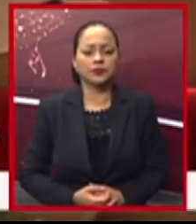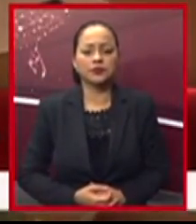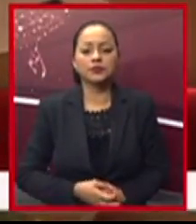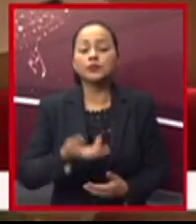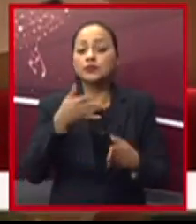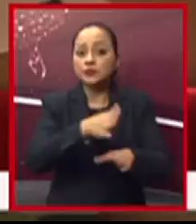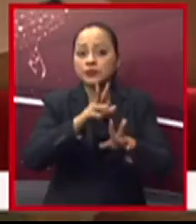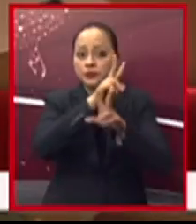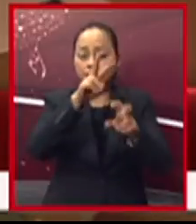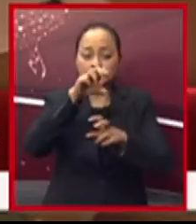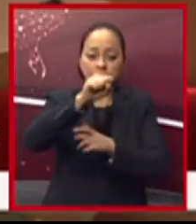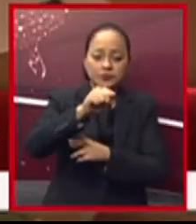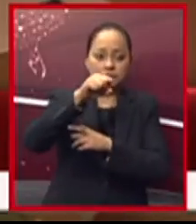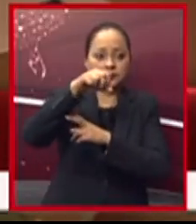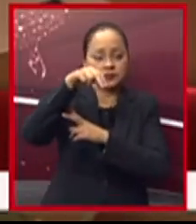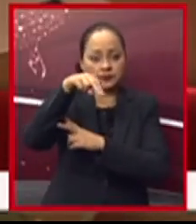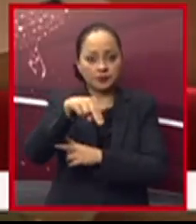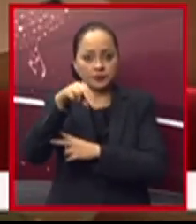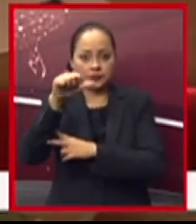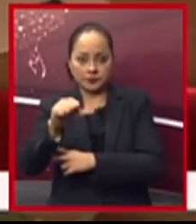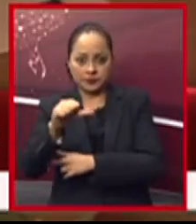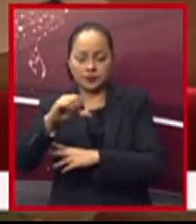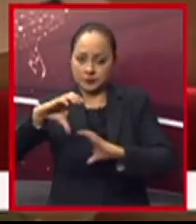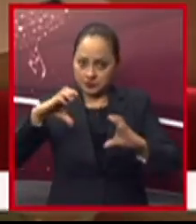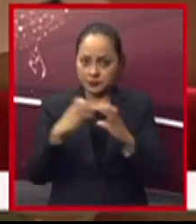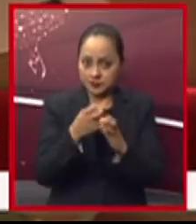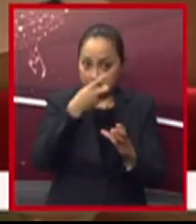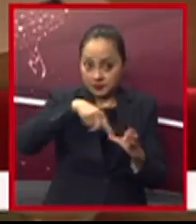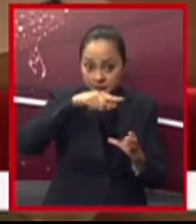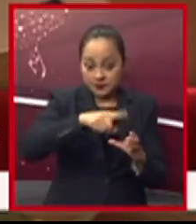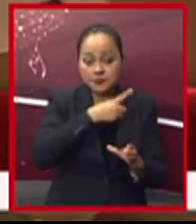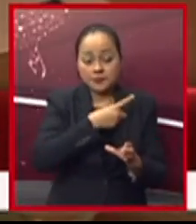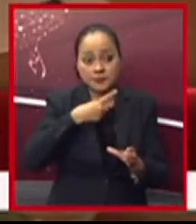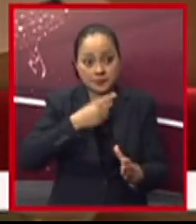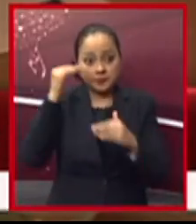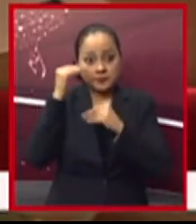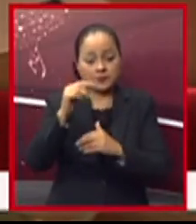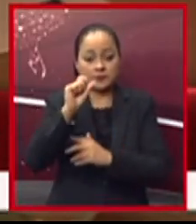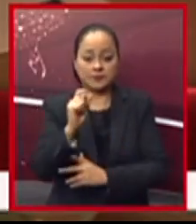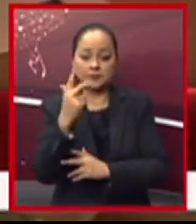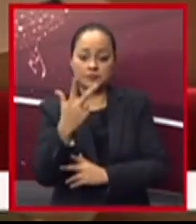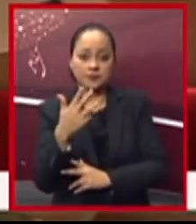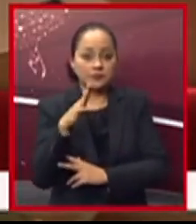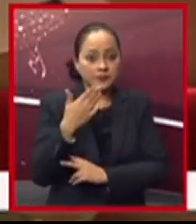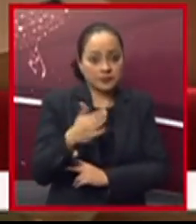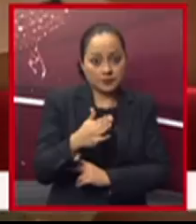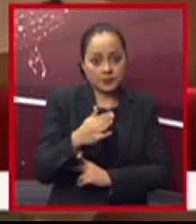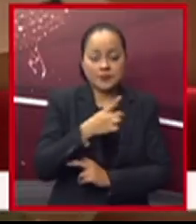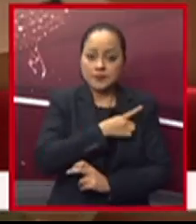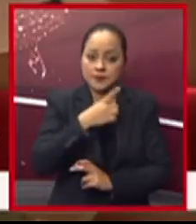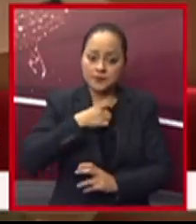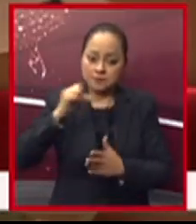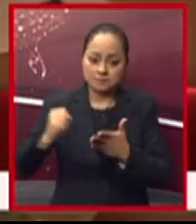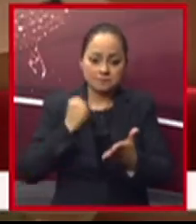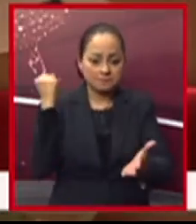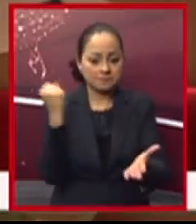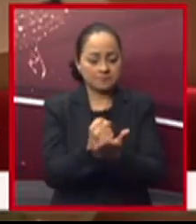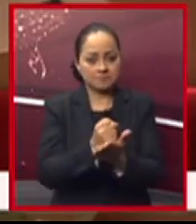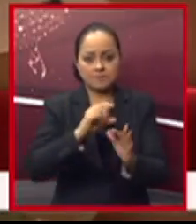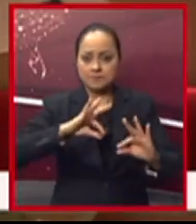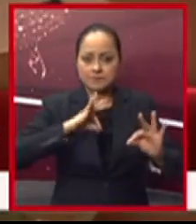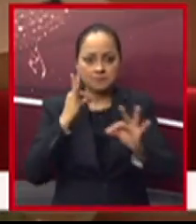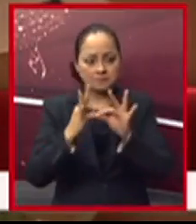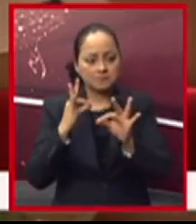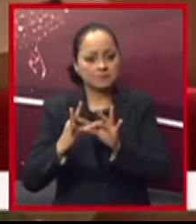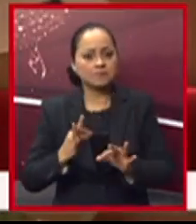Respecto al Sistema Nacional de Anticorrupción, a más tardar el 28 de mayo debimos haber